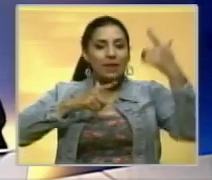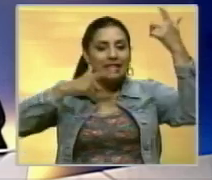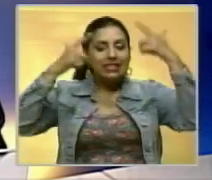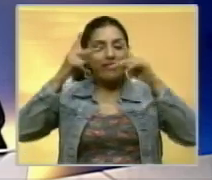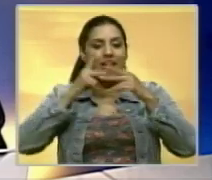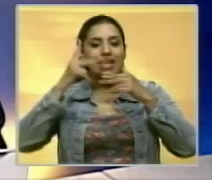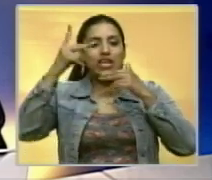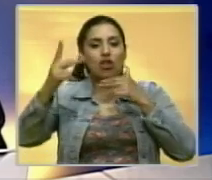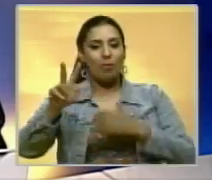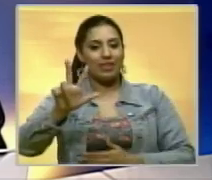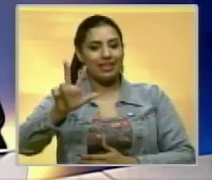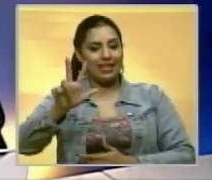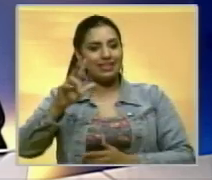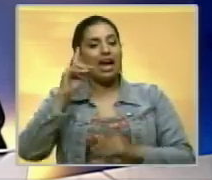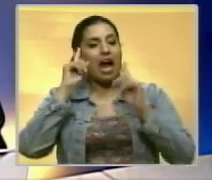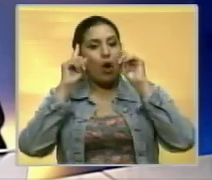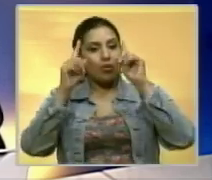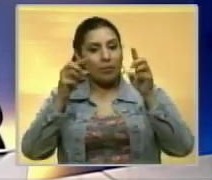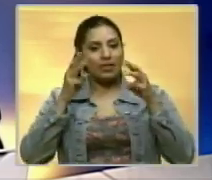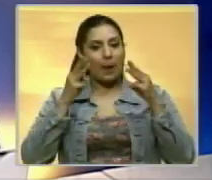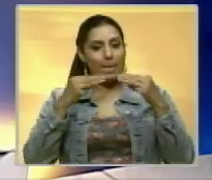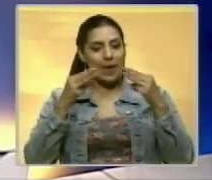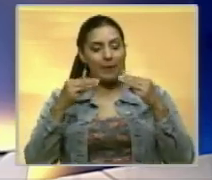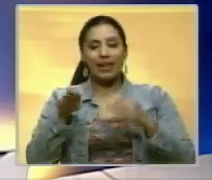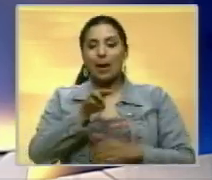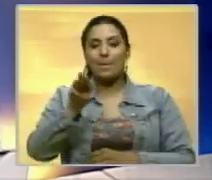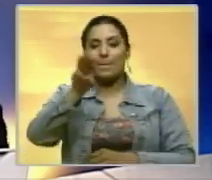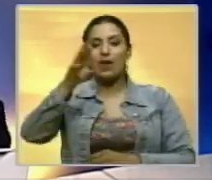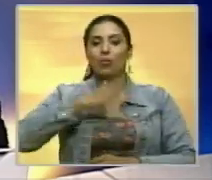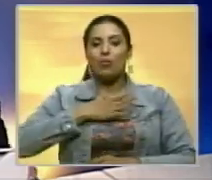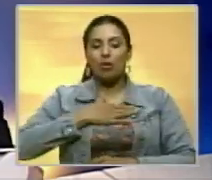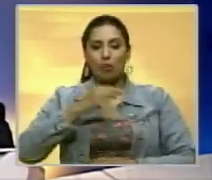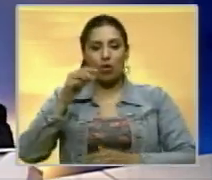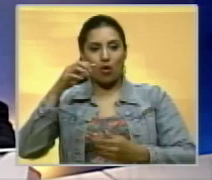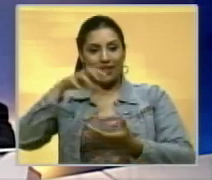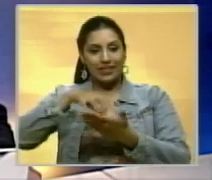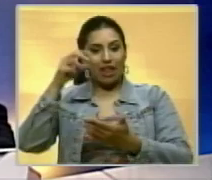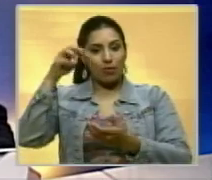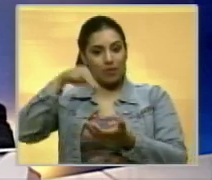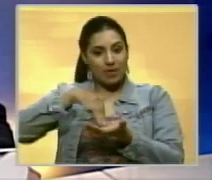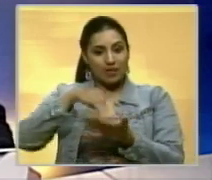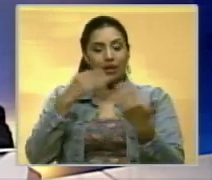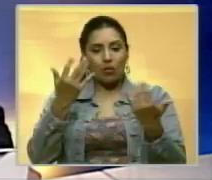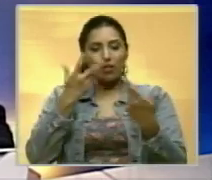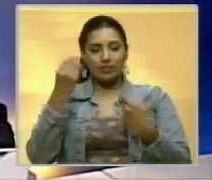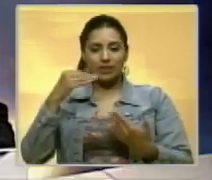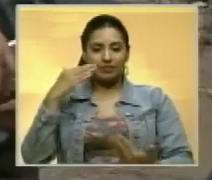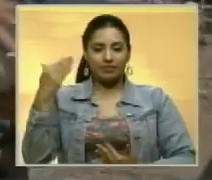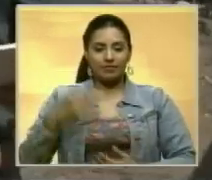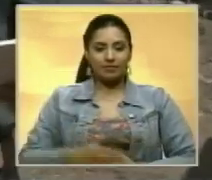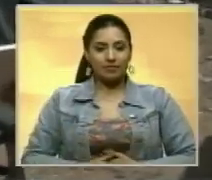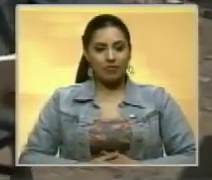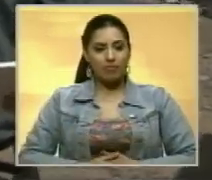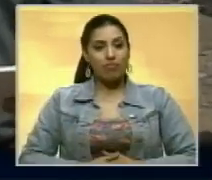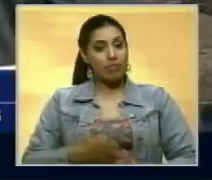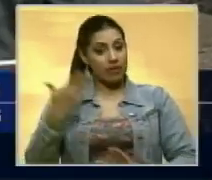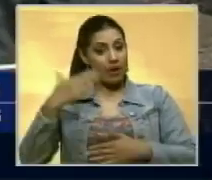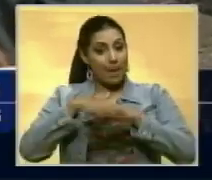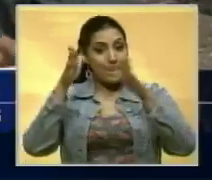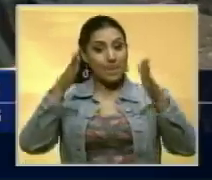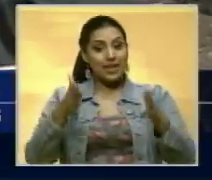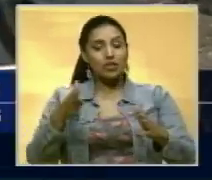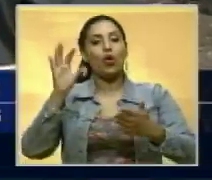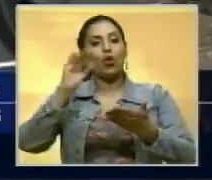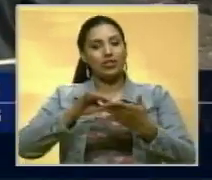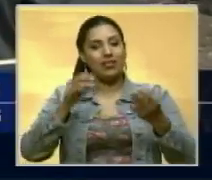el kilómetro 3 de la carretera panamericana, en el estado Miranda. Rafael Aníbal Camacho nos tiene los detalles. Adelante. El ministro